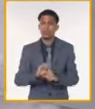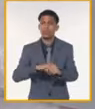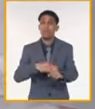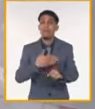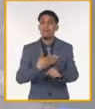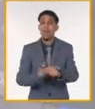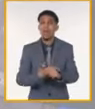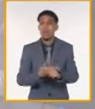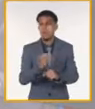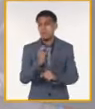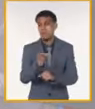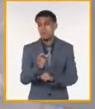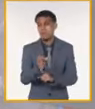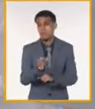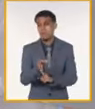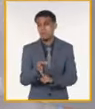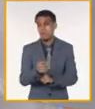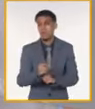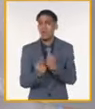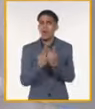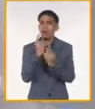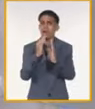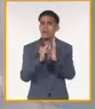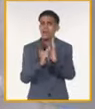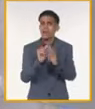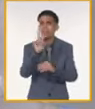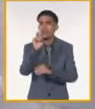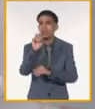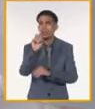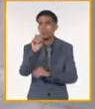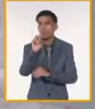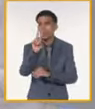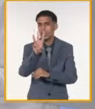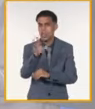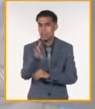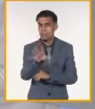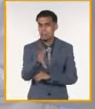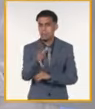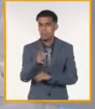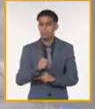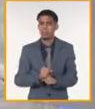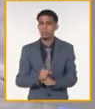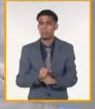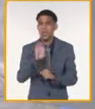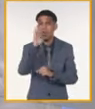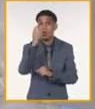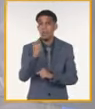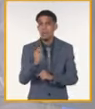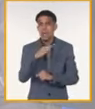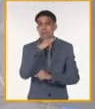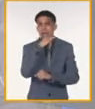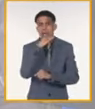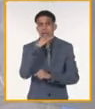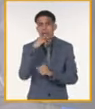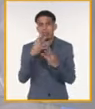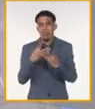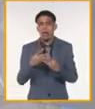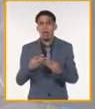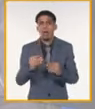posteriormente los últimos meses y 2023 yo diría la reanimación de la economía ha sido lenta